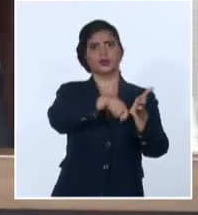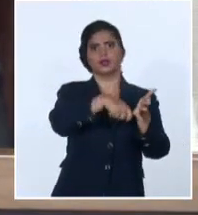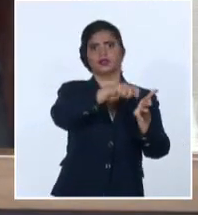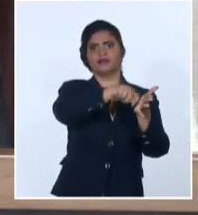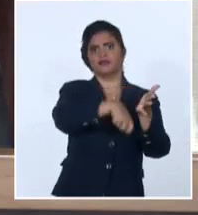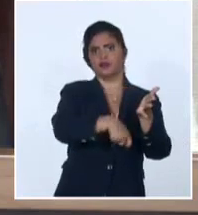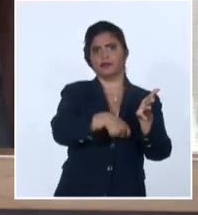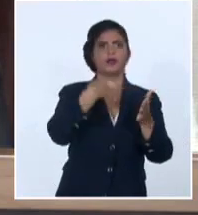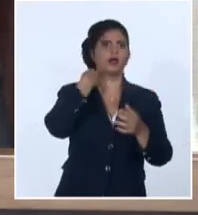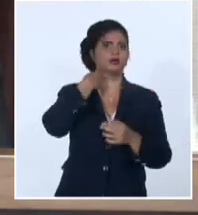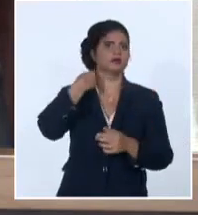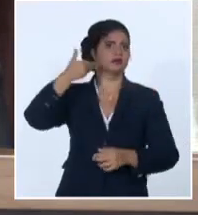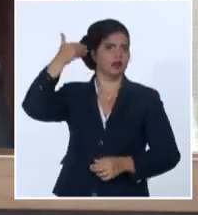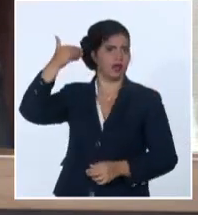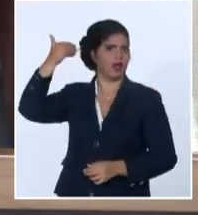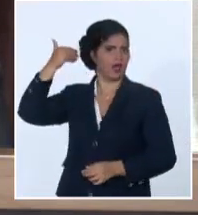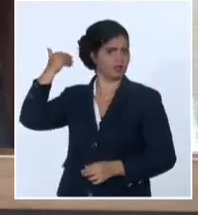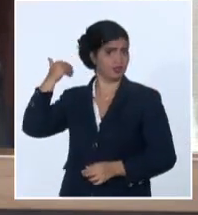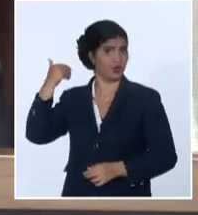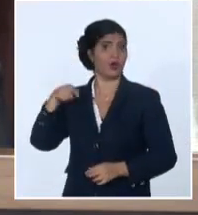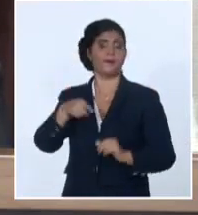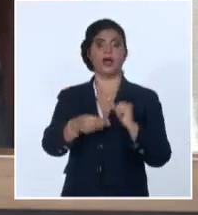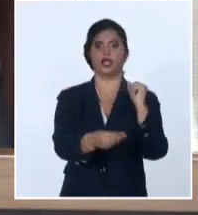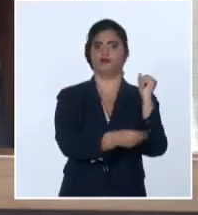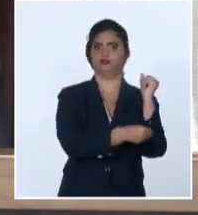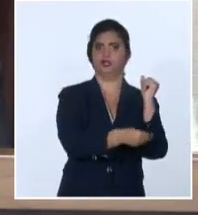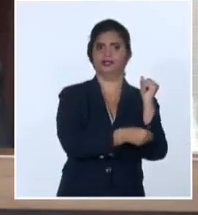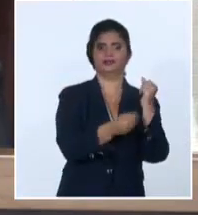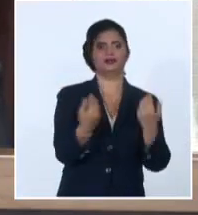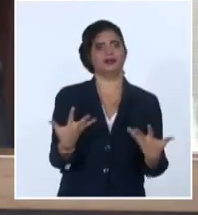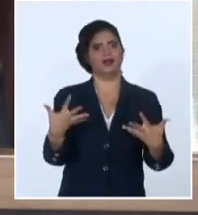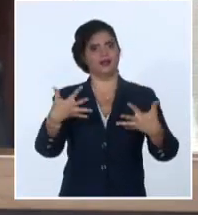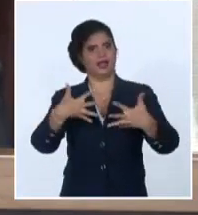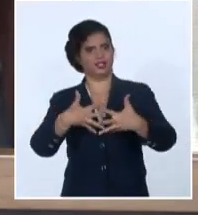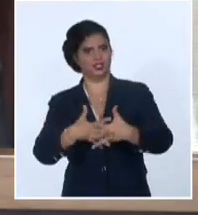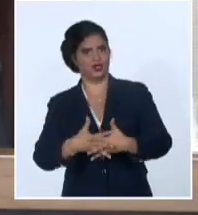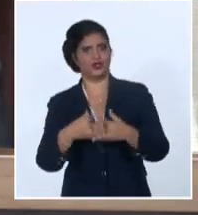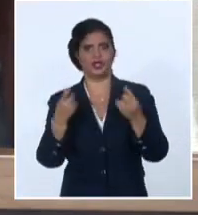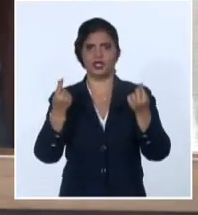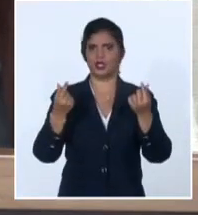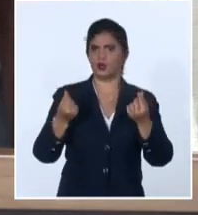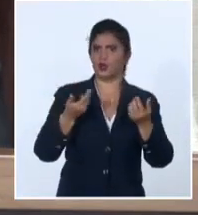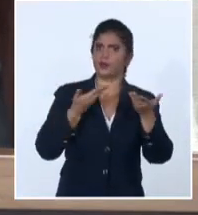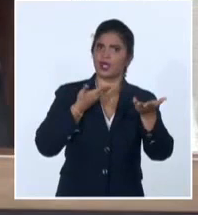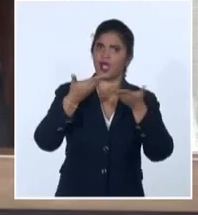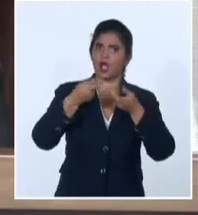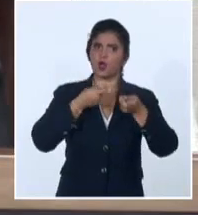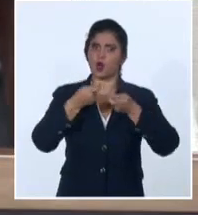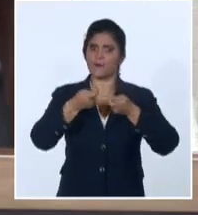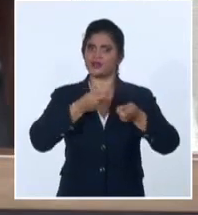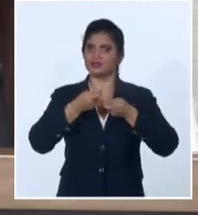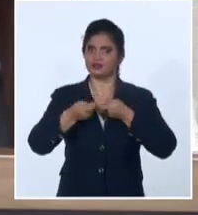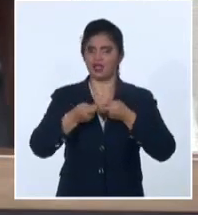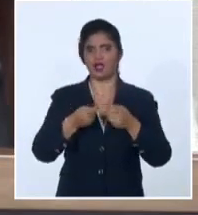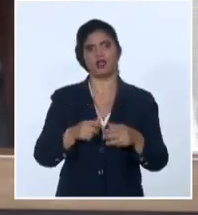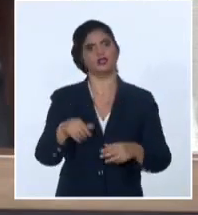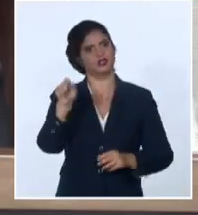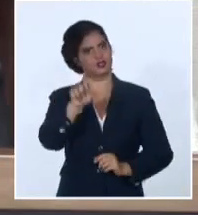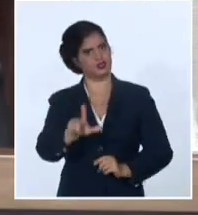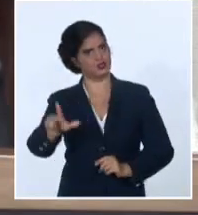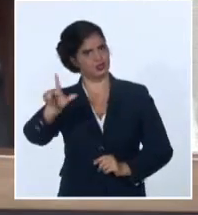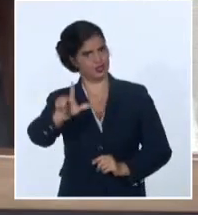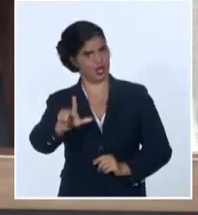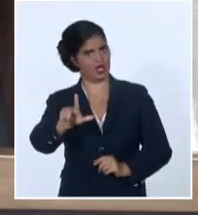que impulsarán y contribuirán a fortalecer las relaciones estratégicas entre ambas naciones. Informamos que